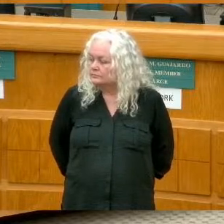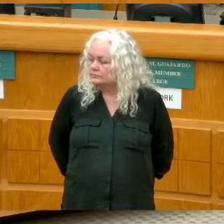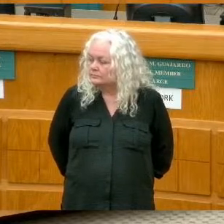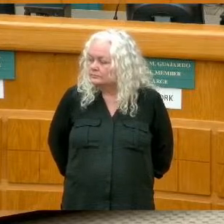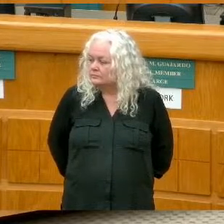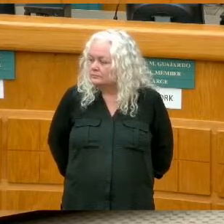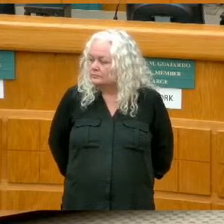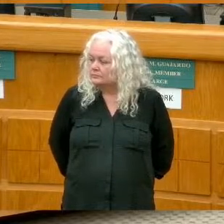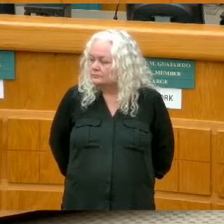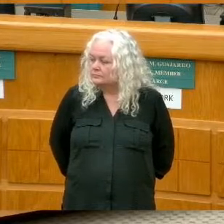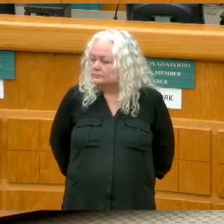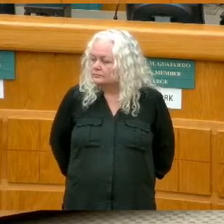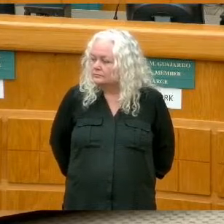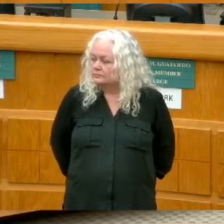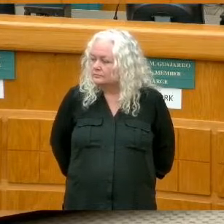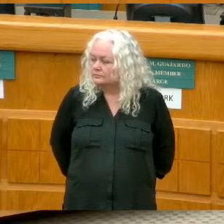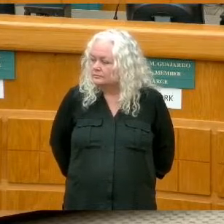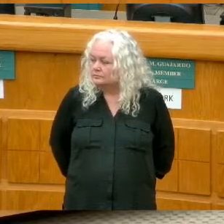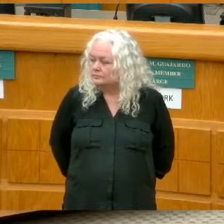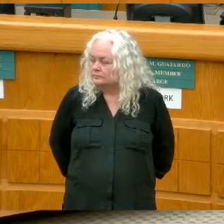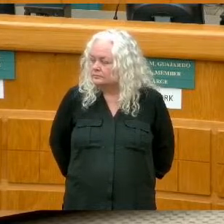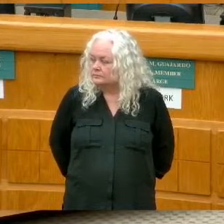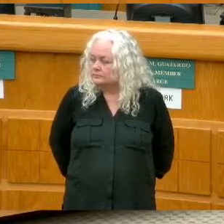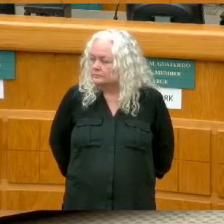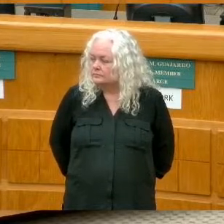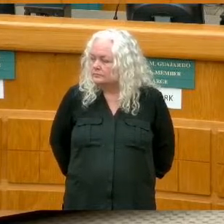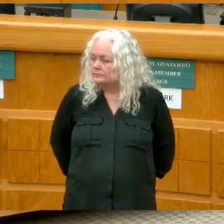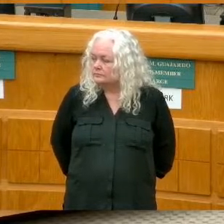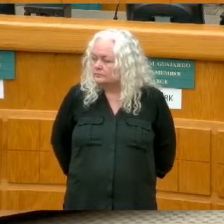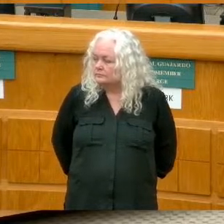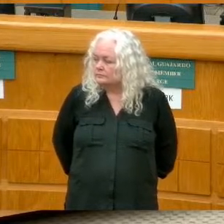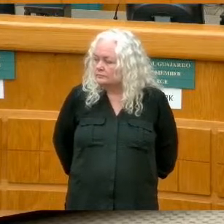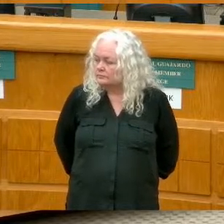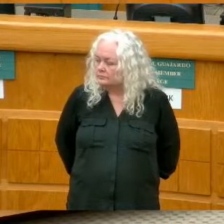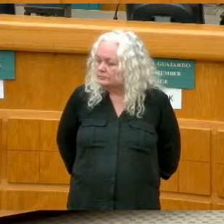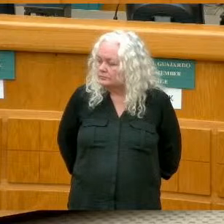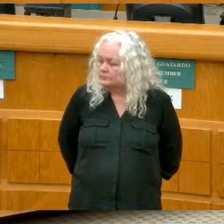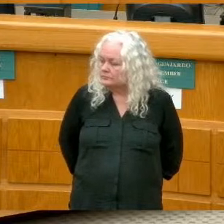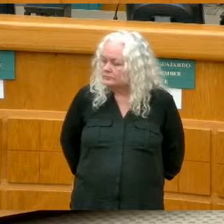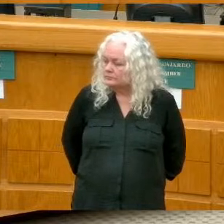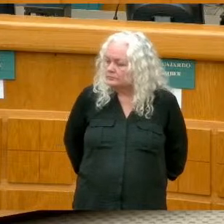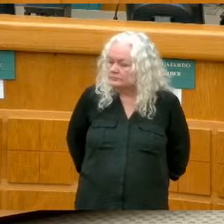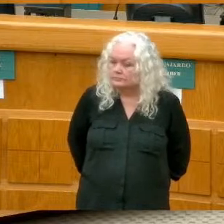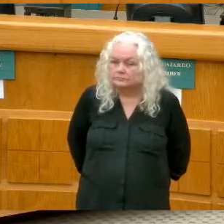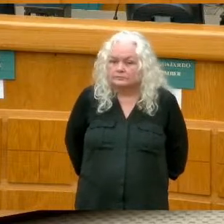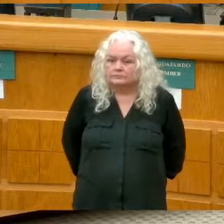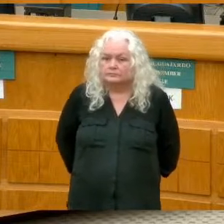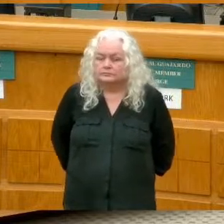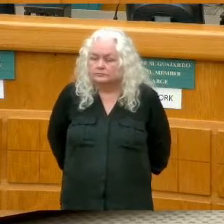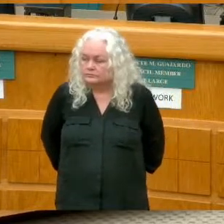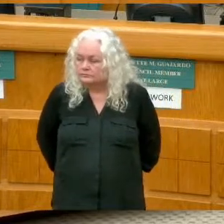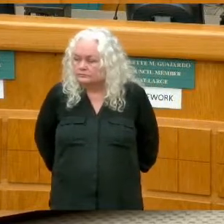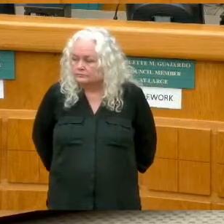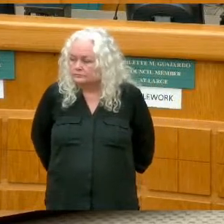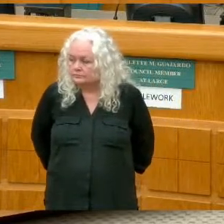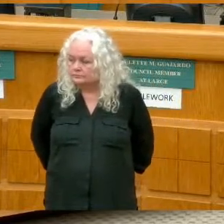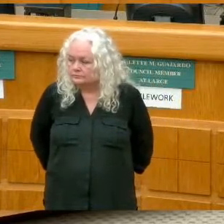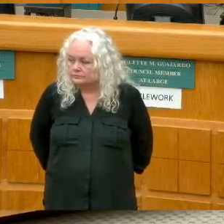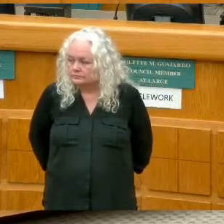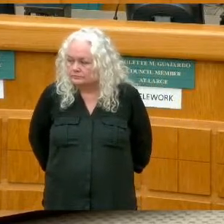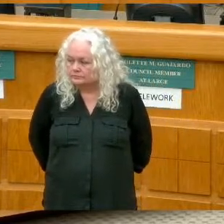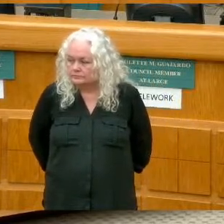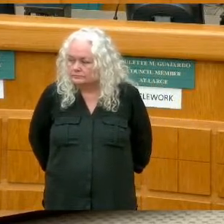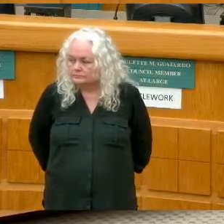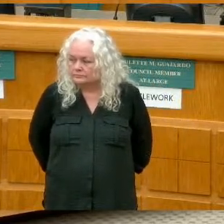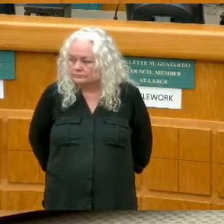persona en Texas deberá utilizar una cubierta facial sobre la nariz y la boca cuando esté dentro de una entidad comercial u otro edificio o espacio abierto